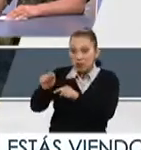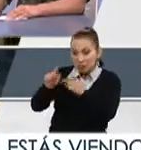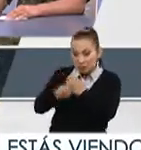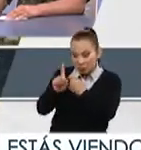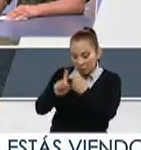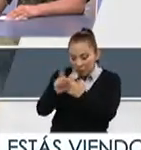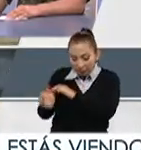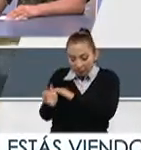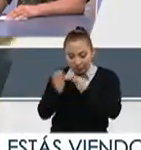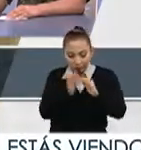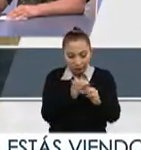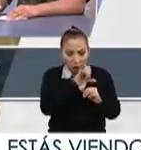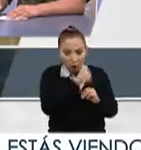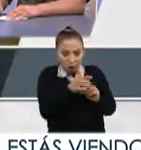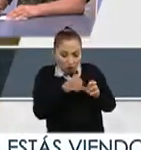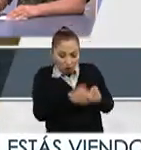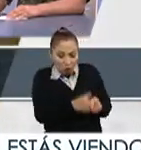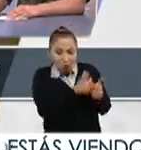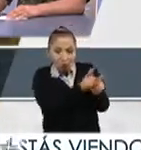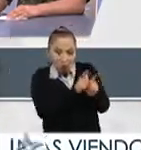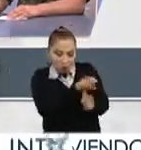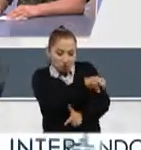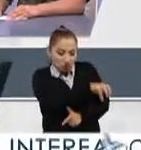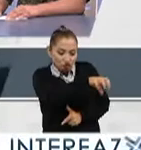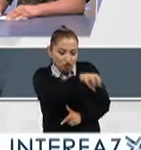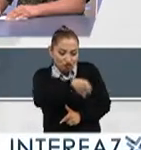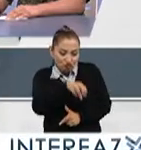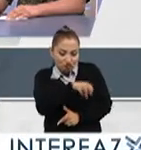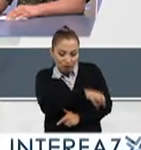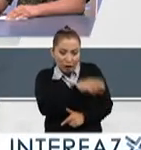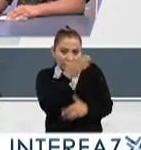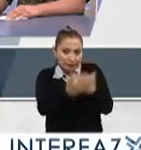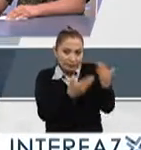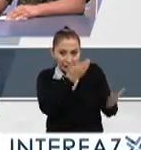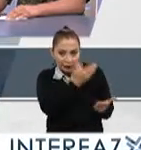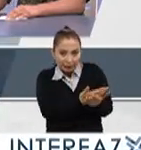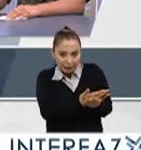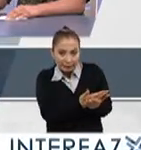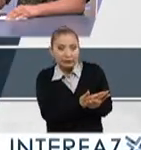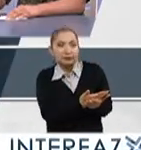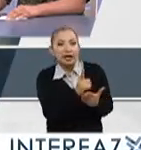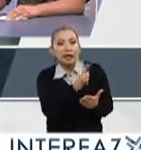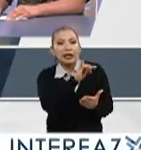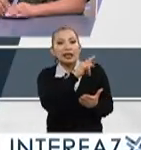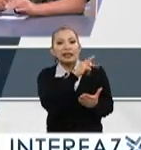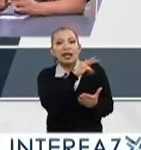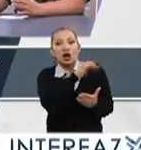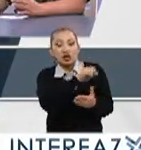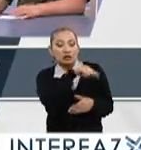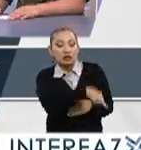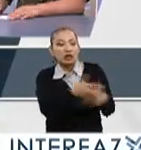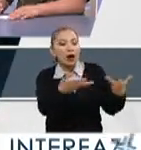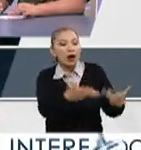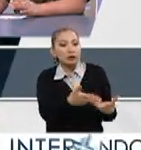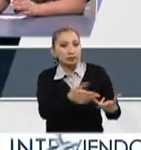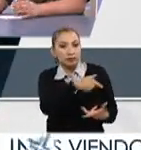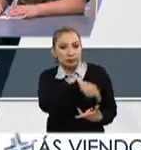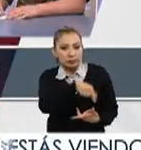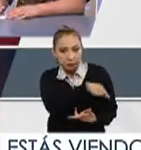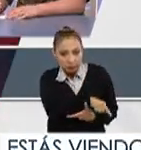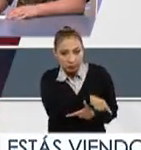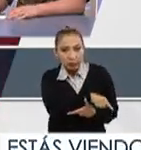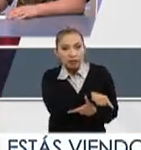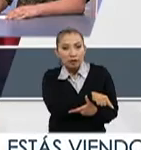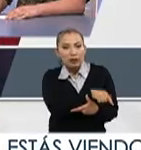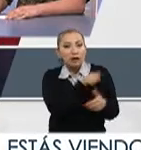Y aparte tenemos los agrupamientos del servicio de ingenieros, que actúan